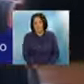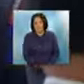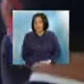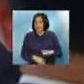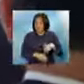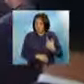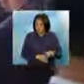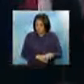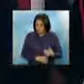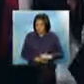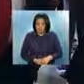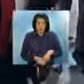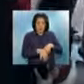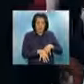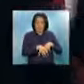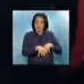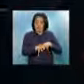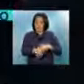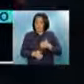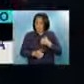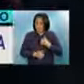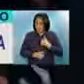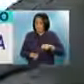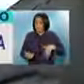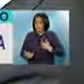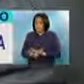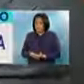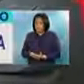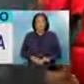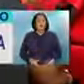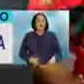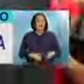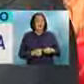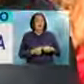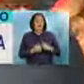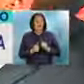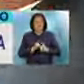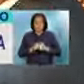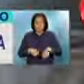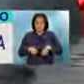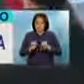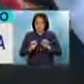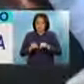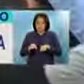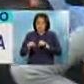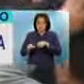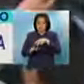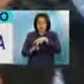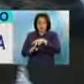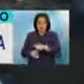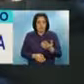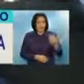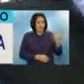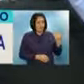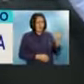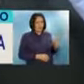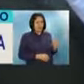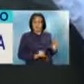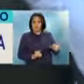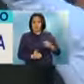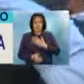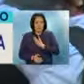Luego de la parada militar, Kuczynski llegó hasta el hipódromo de Monterrico, que no recibía un mandatario desde Alberto